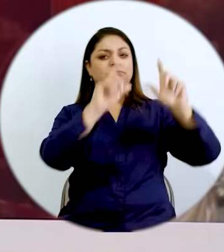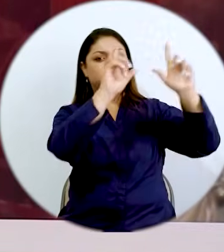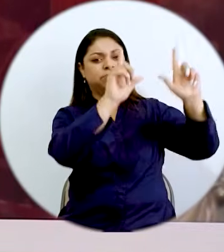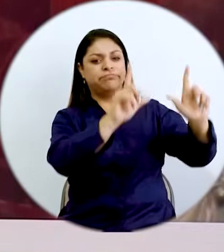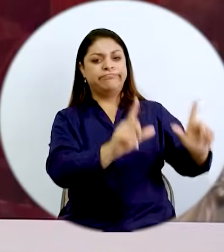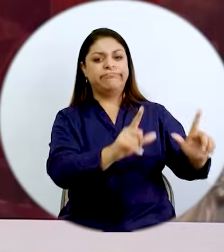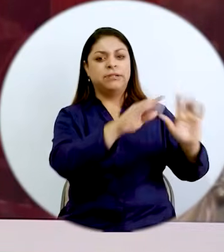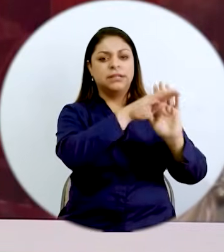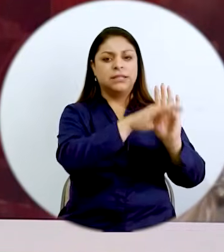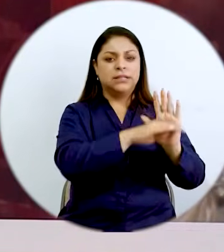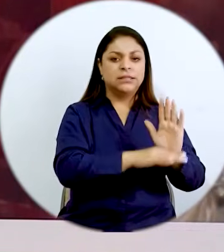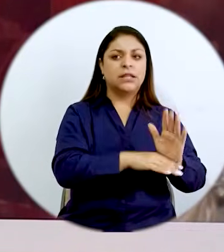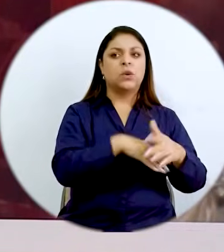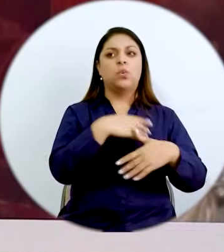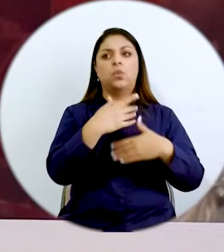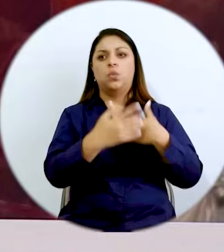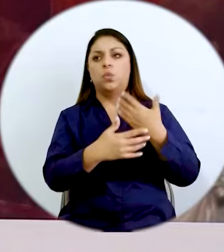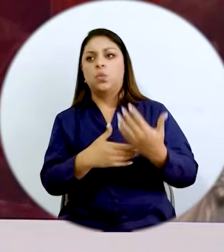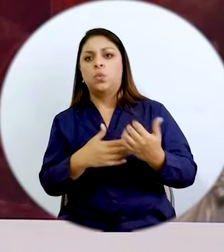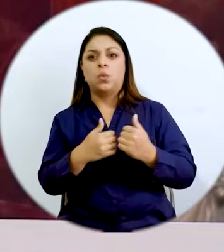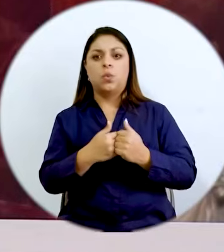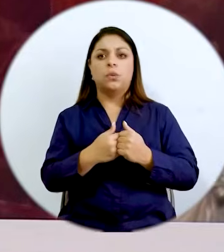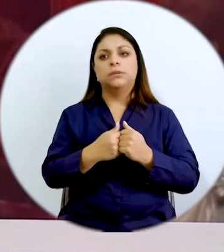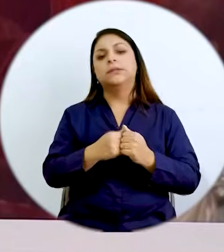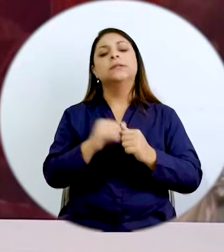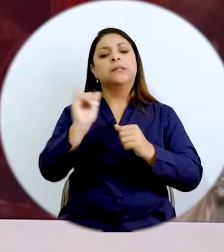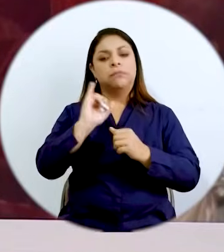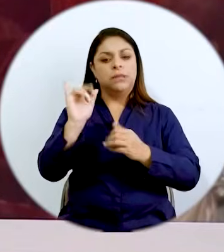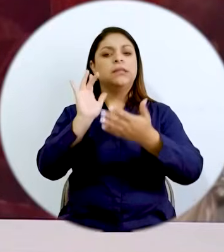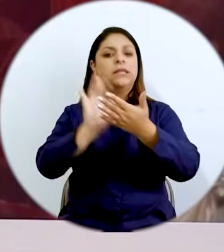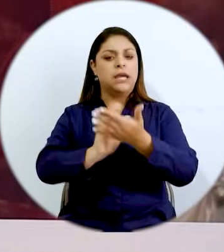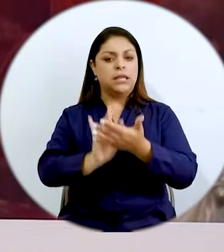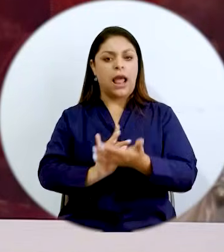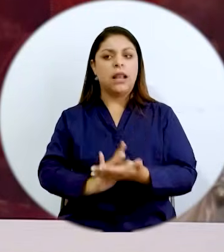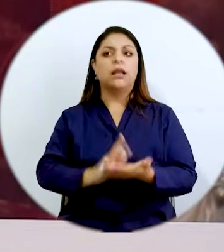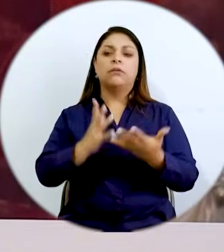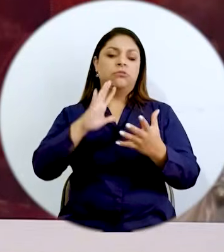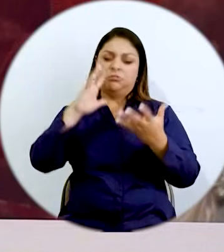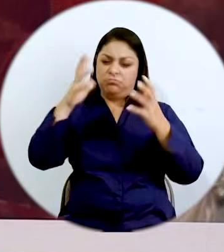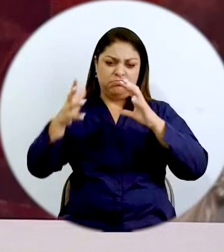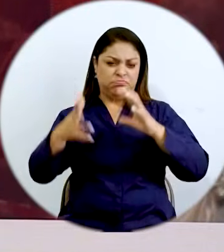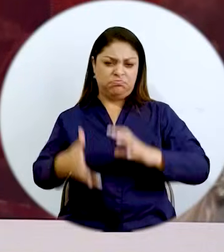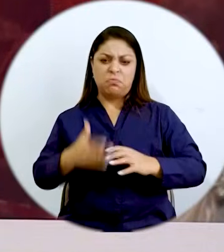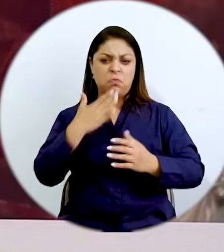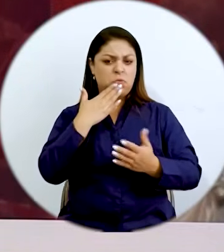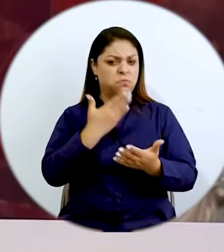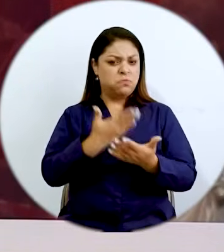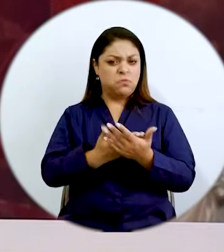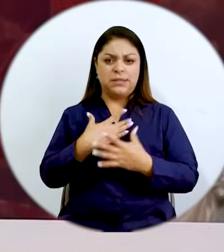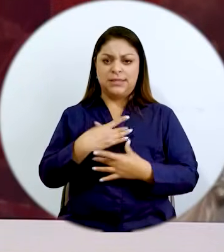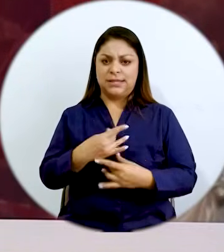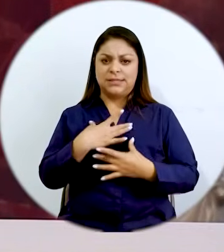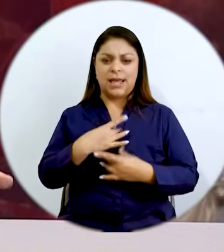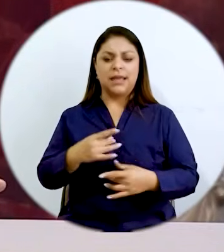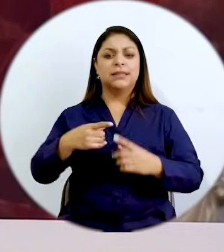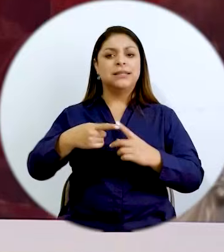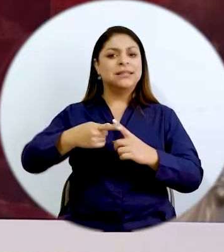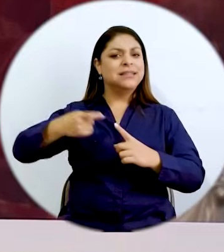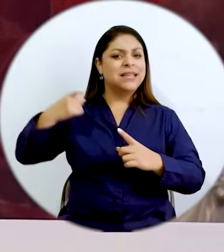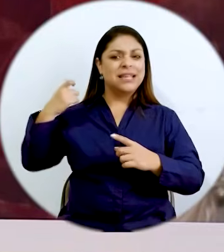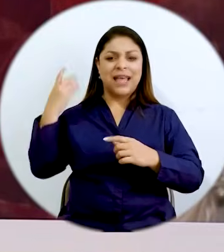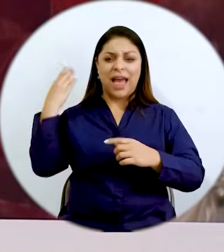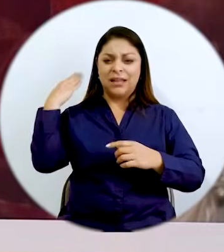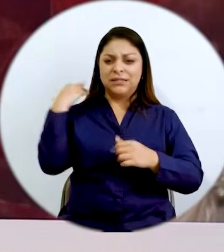pared o que se podría hacer el día de mañana por vía digital. Y toda esa evolución ha sido muy interesante, desde esa etapa inicial de las